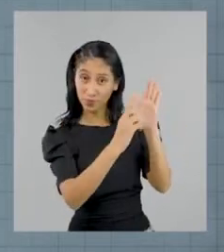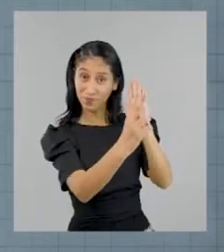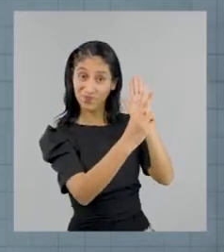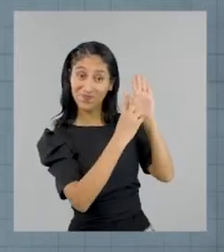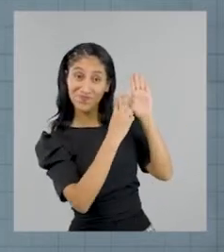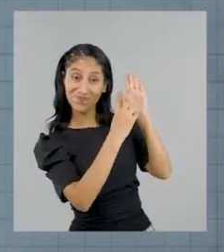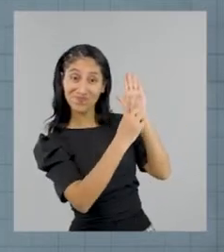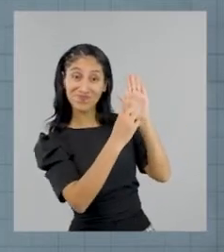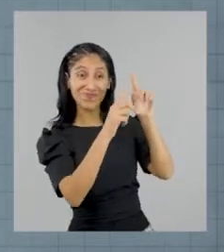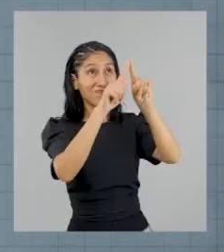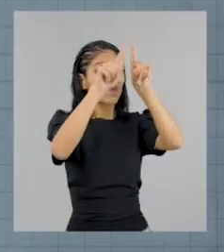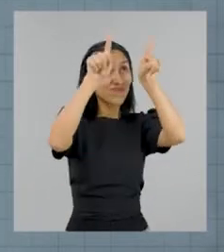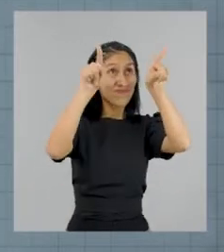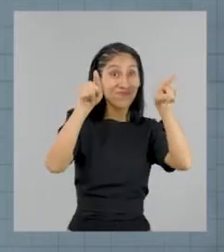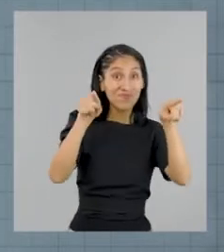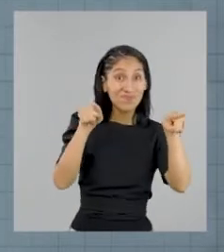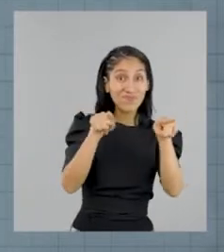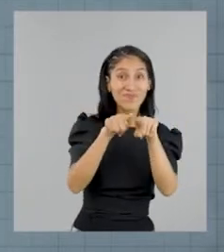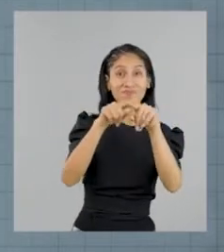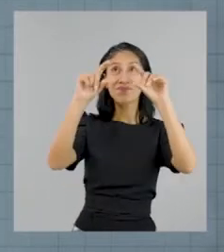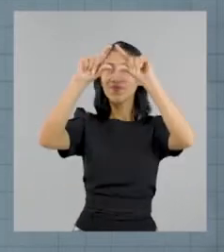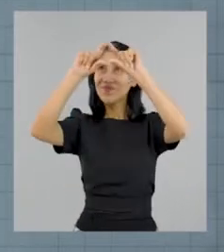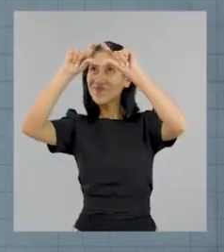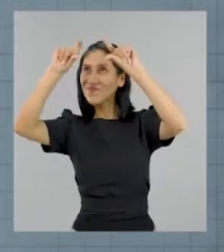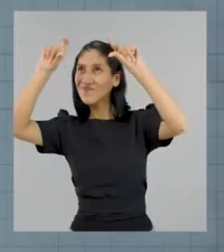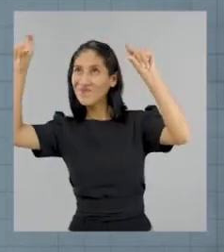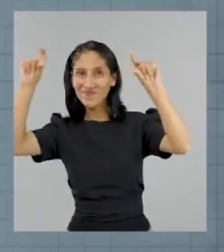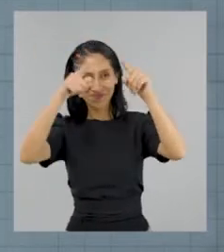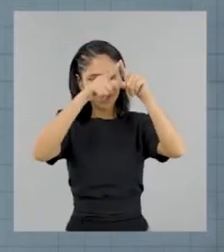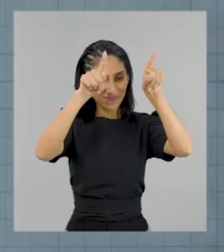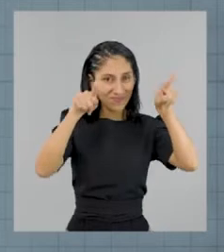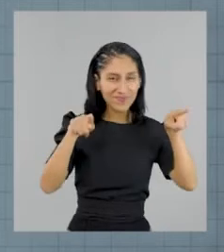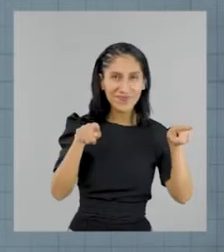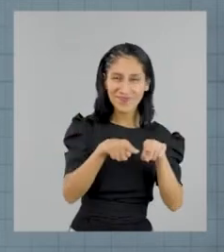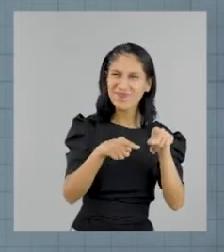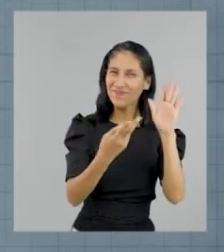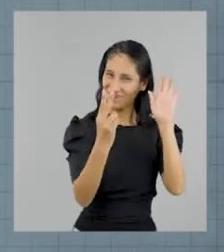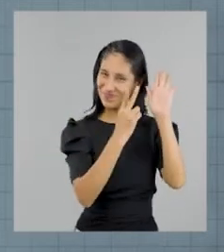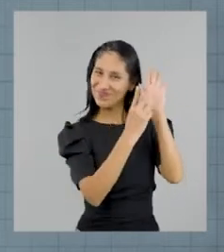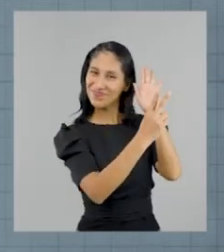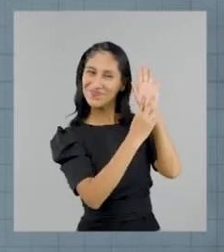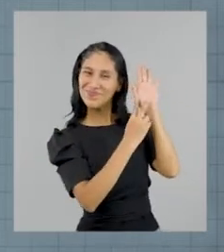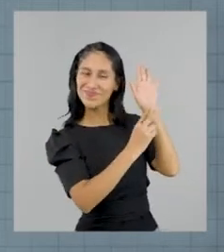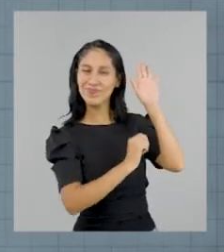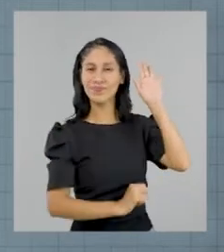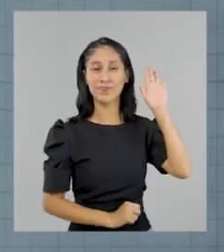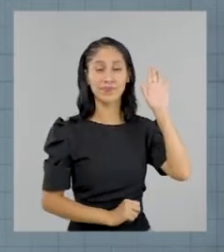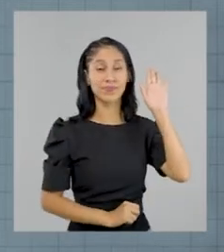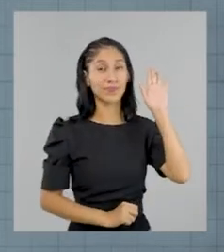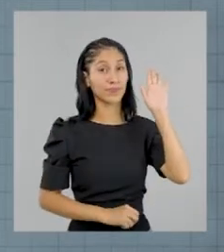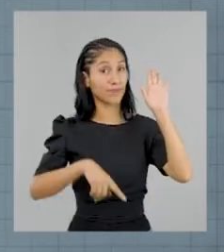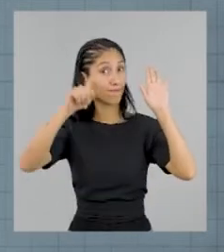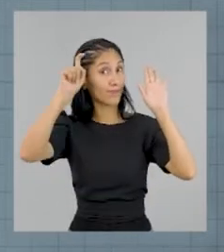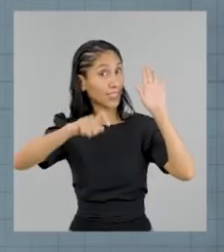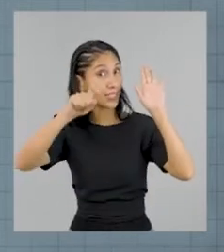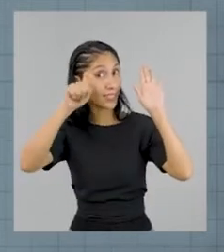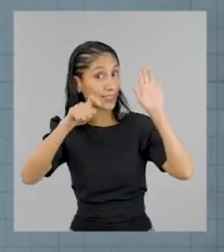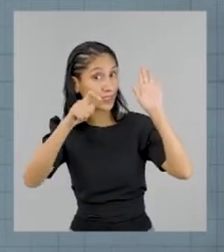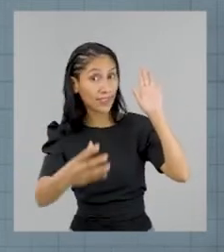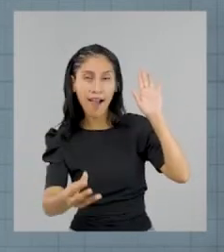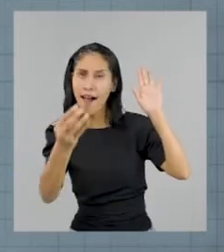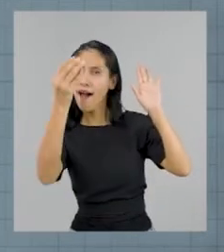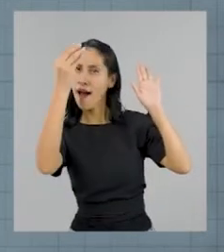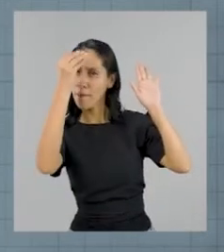De lo contrario, tendríamos que trabajar con la calculadora, usando decimales. Sí, por eso es